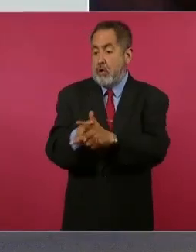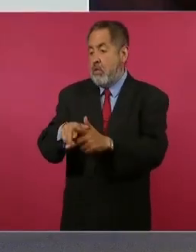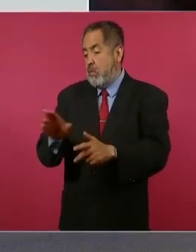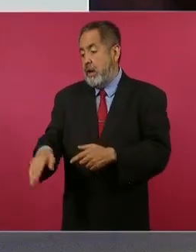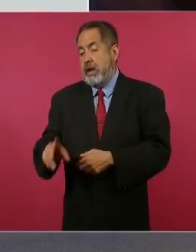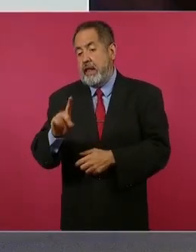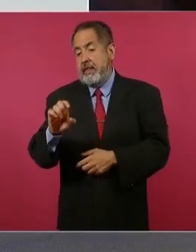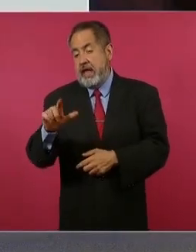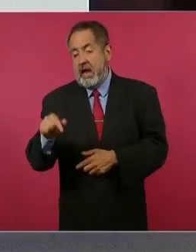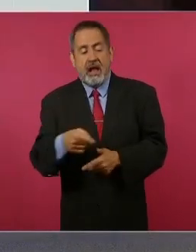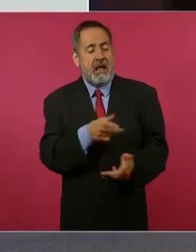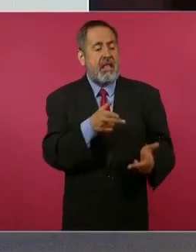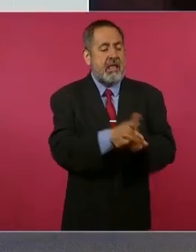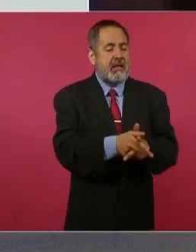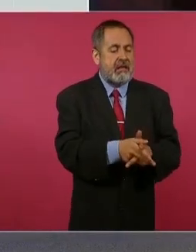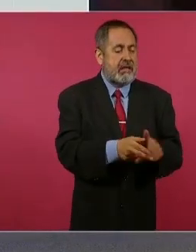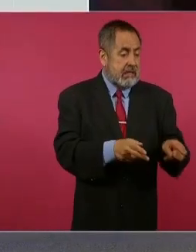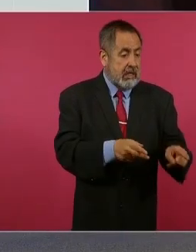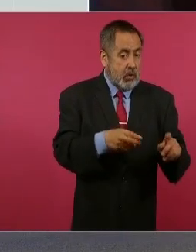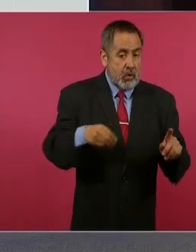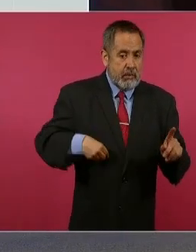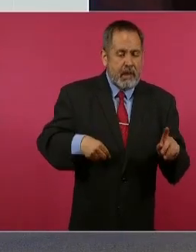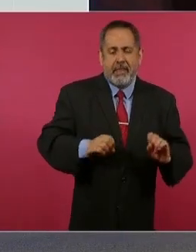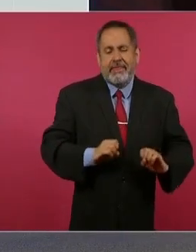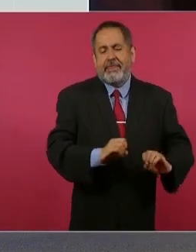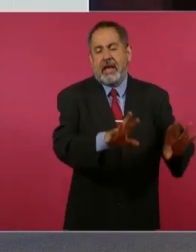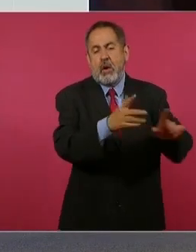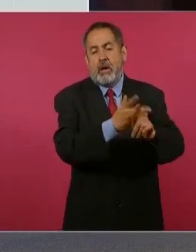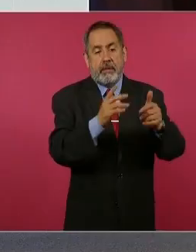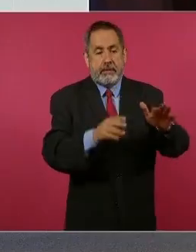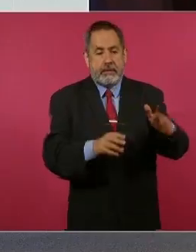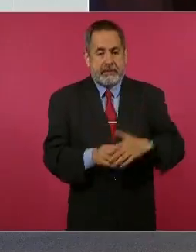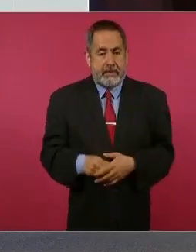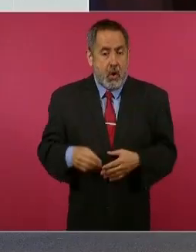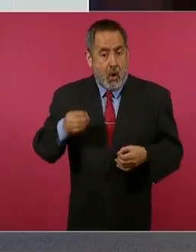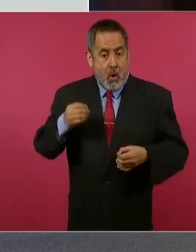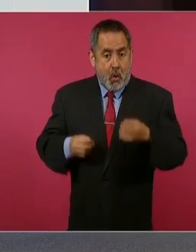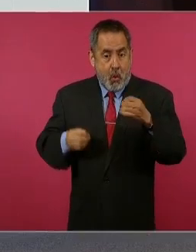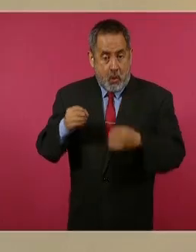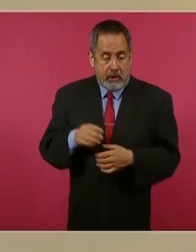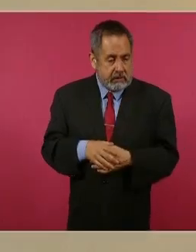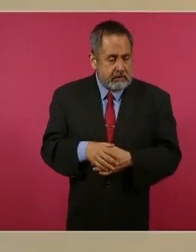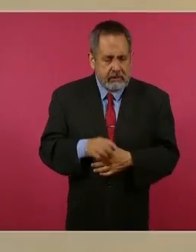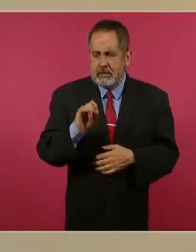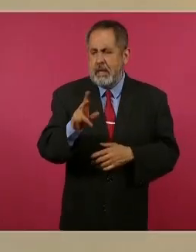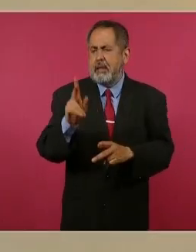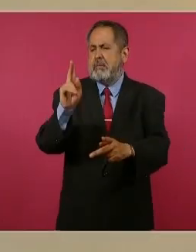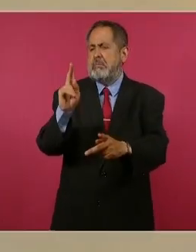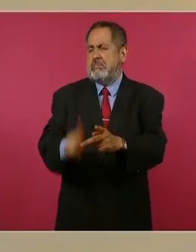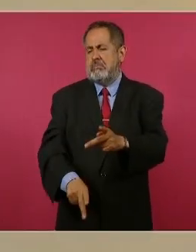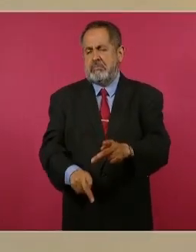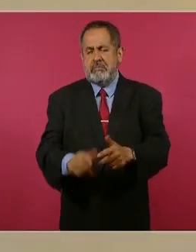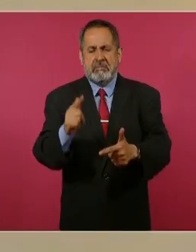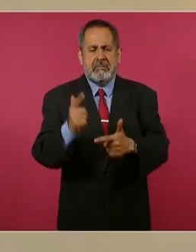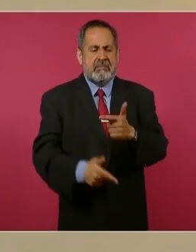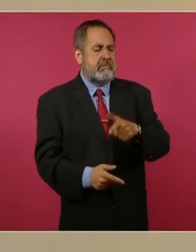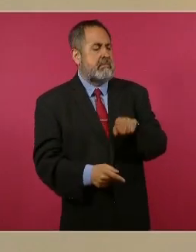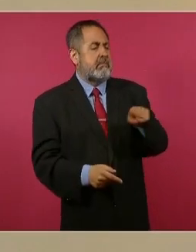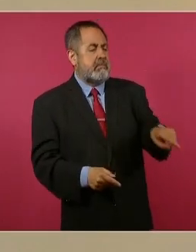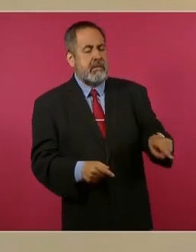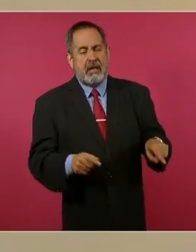la DEA, Rafael N. Aquí el juez García Quirós concedió una suspensión de plano a Rafael